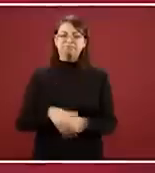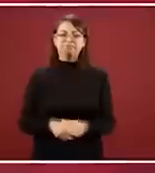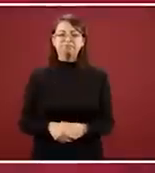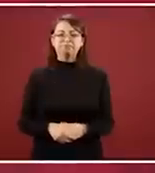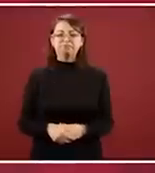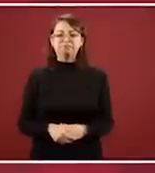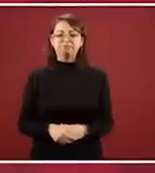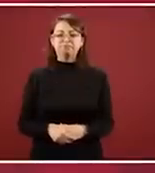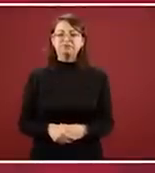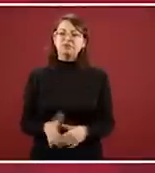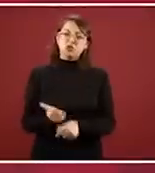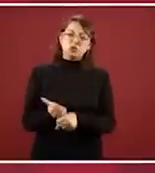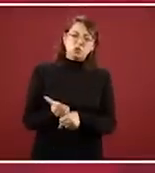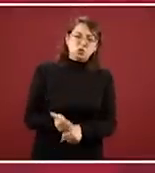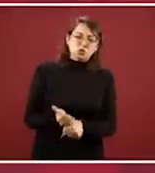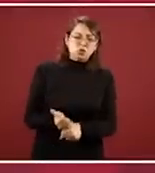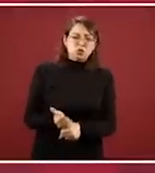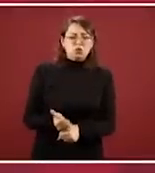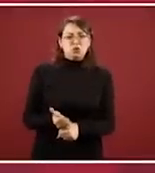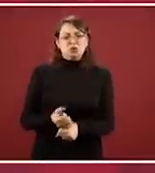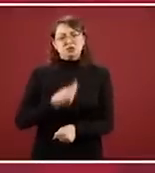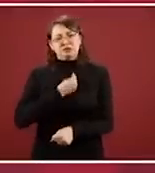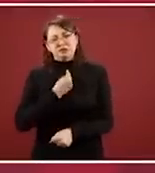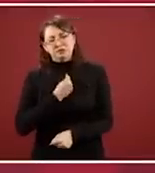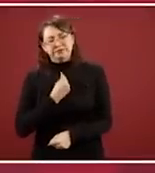que no se sufra, que no se padezca,